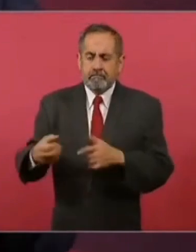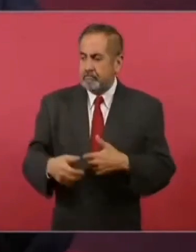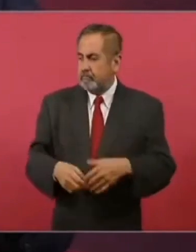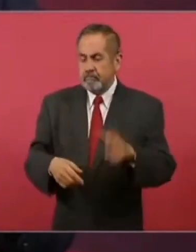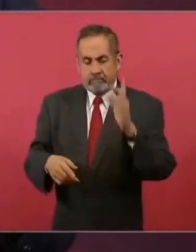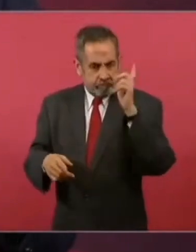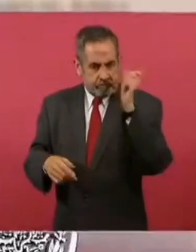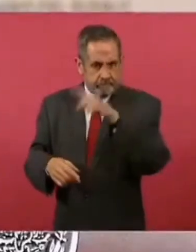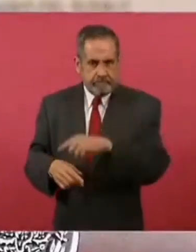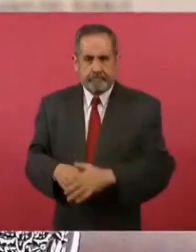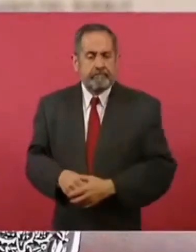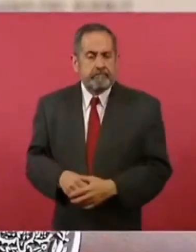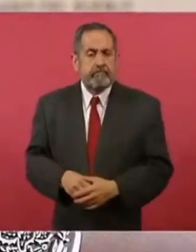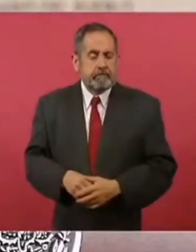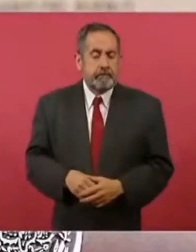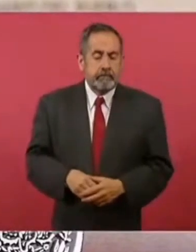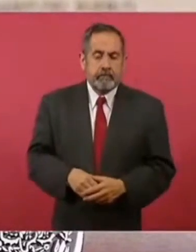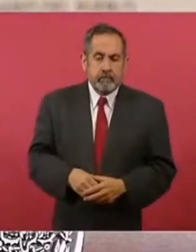integrales,